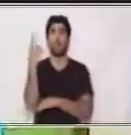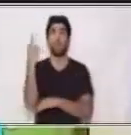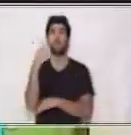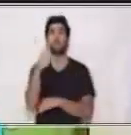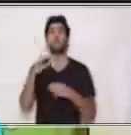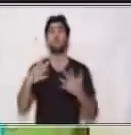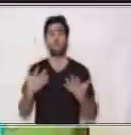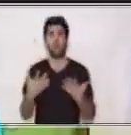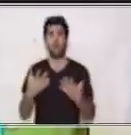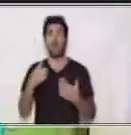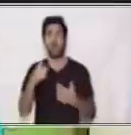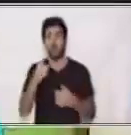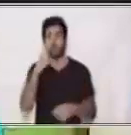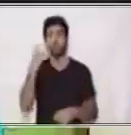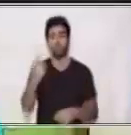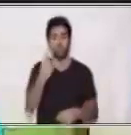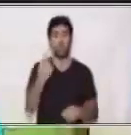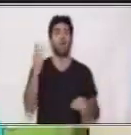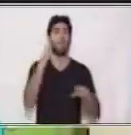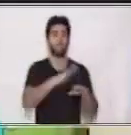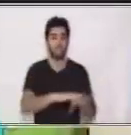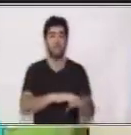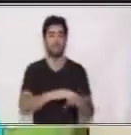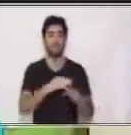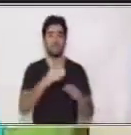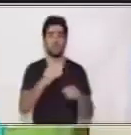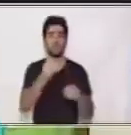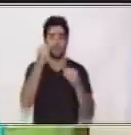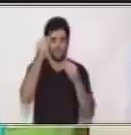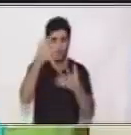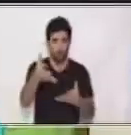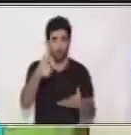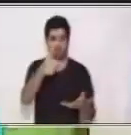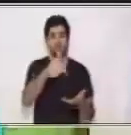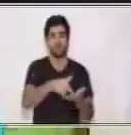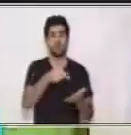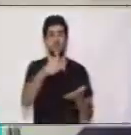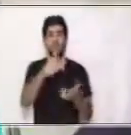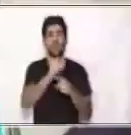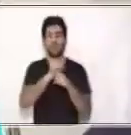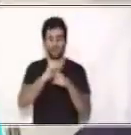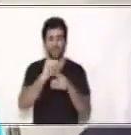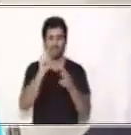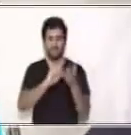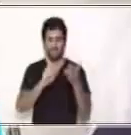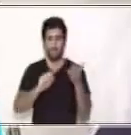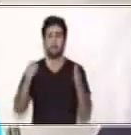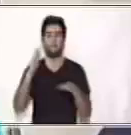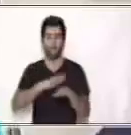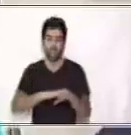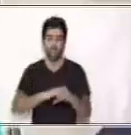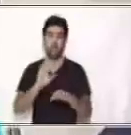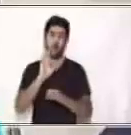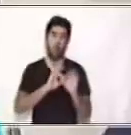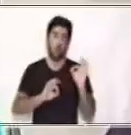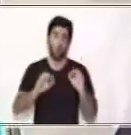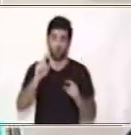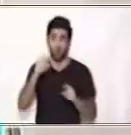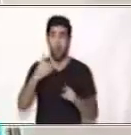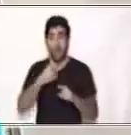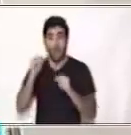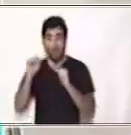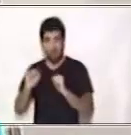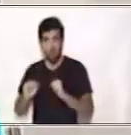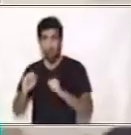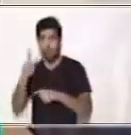puedas seguir buscando más información a través de los libros de texto, o si tienes otras facilidades de acceso a internet u